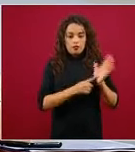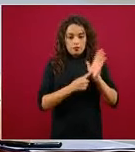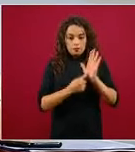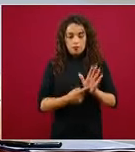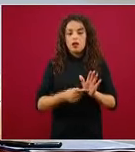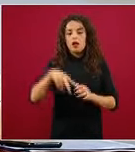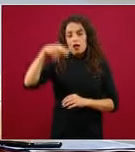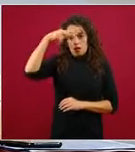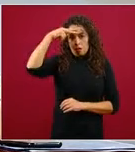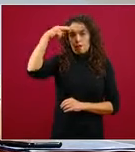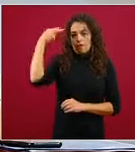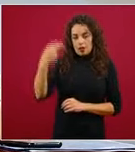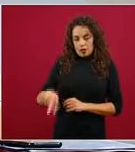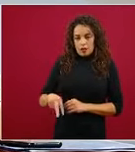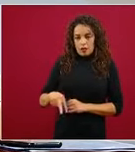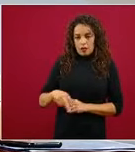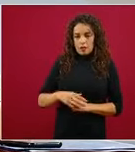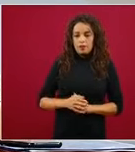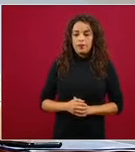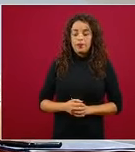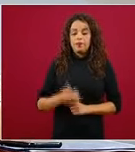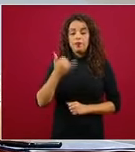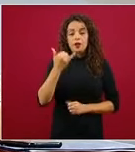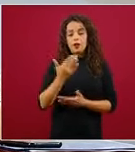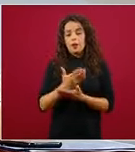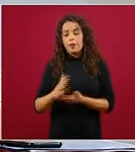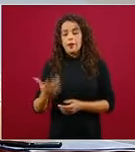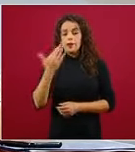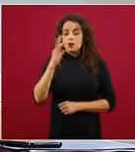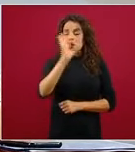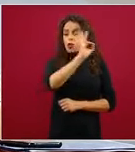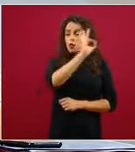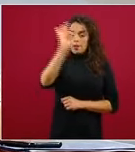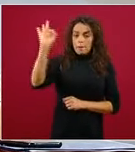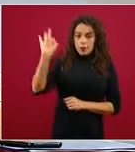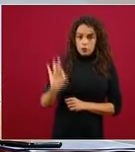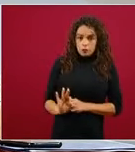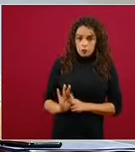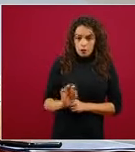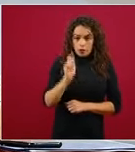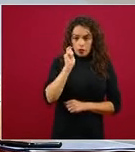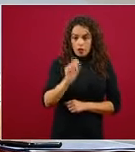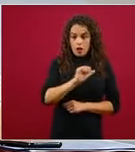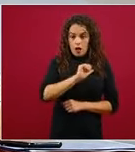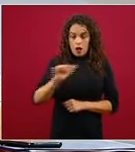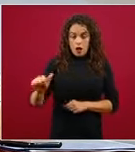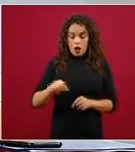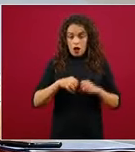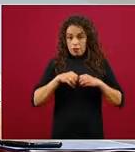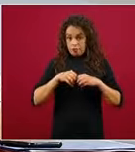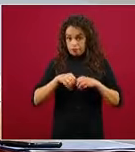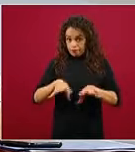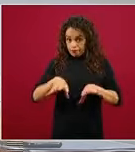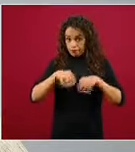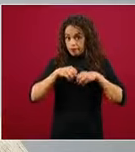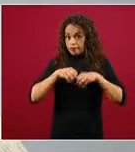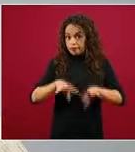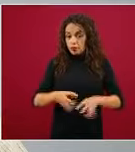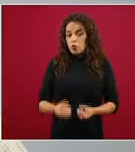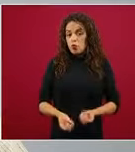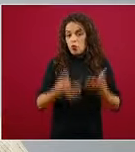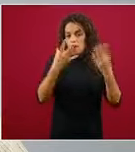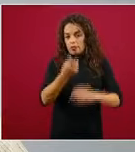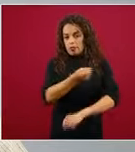de renta media alta, y el 50% de la distribución de las dosis se plantea darlo a